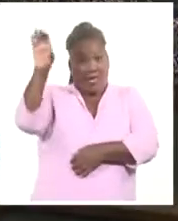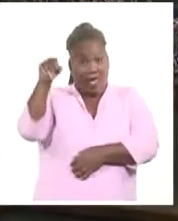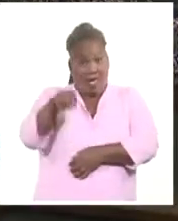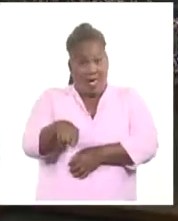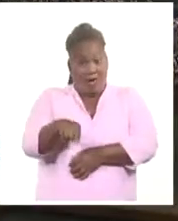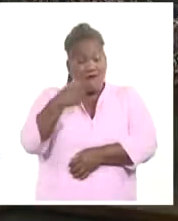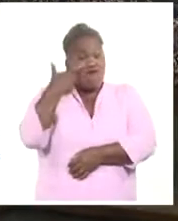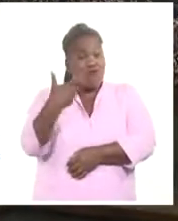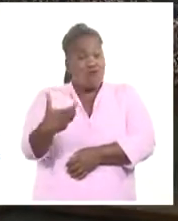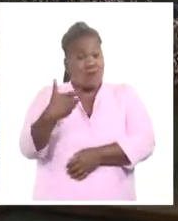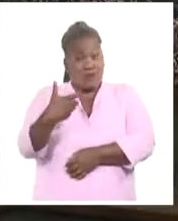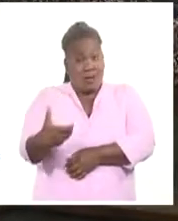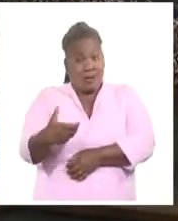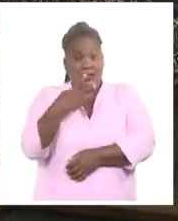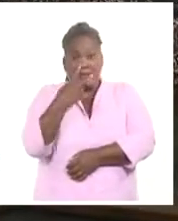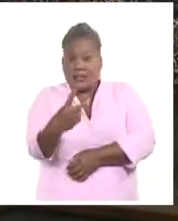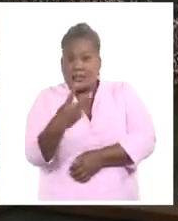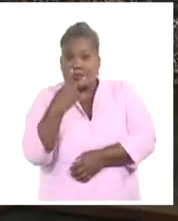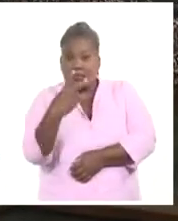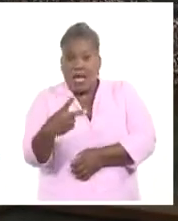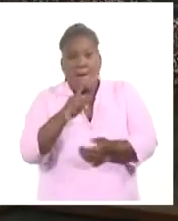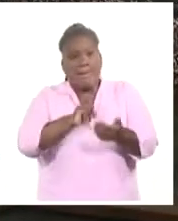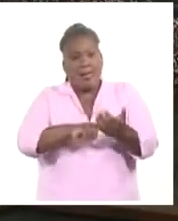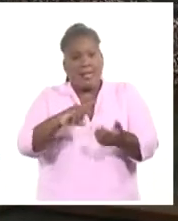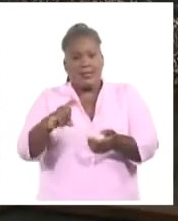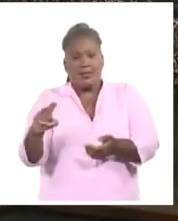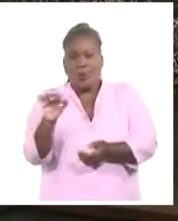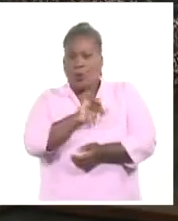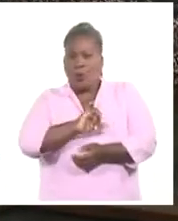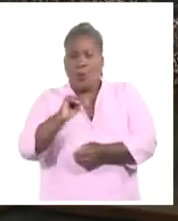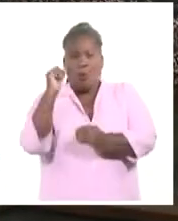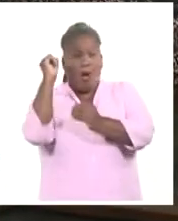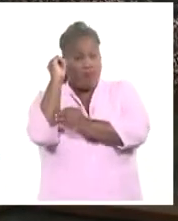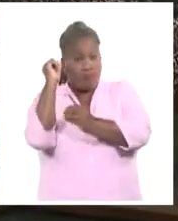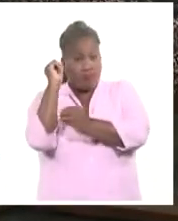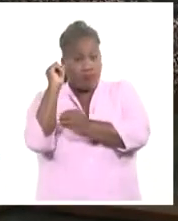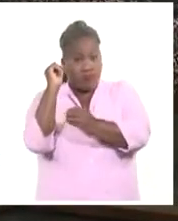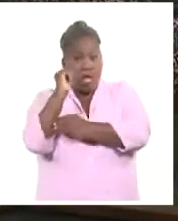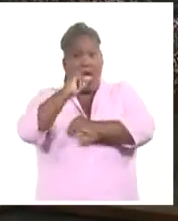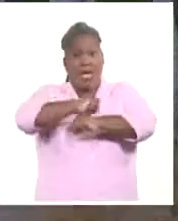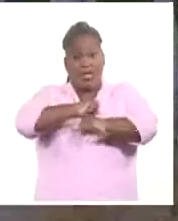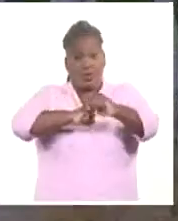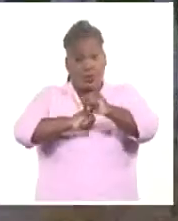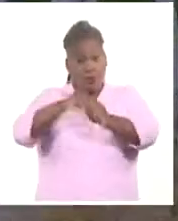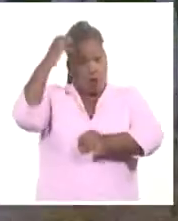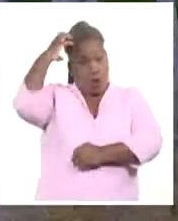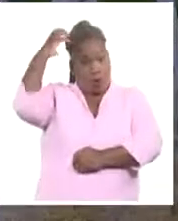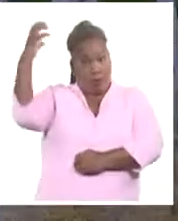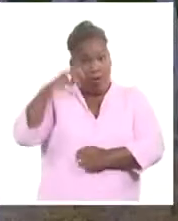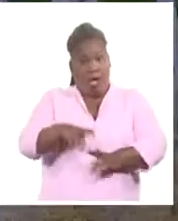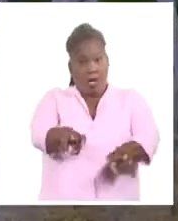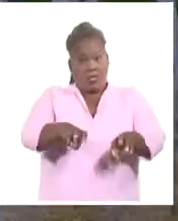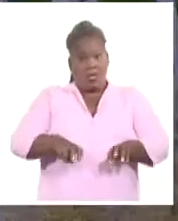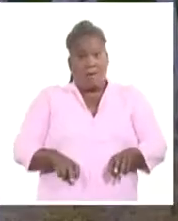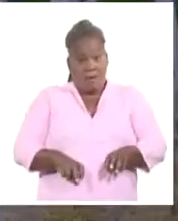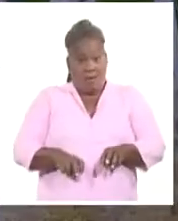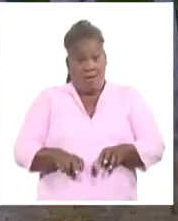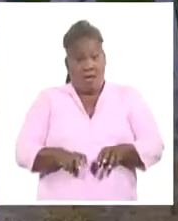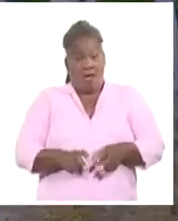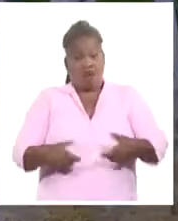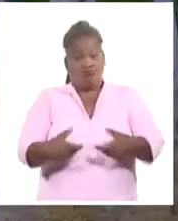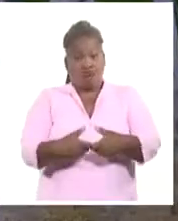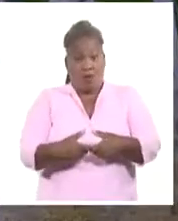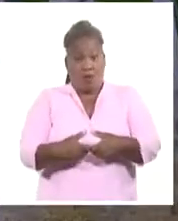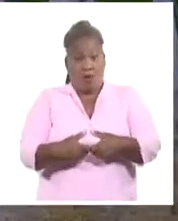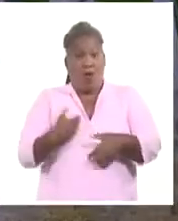también cómo desde esa tensión del partido también se fortalece el papel de las estructuras de los gobiernos, las asambleas, los consejos de la